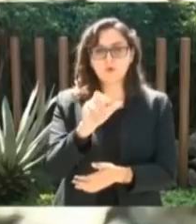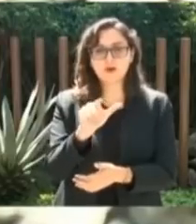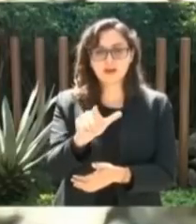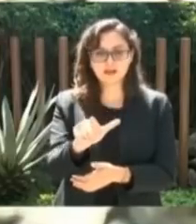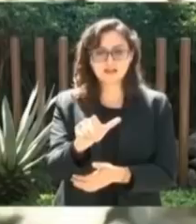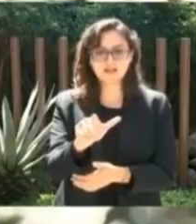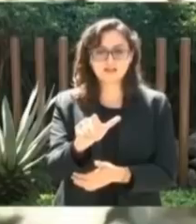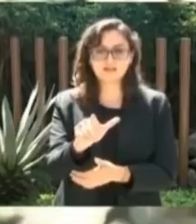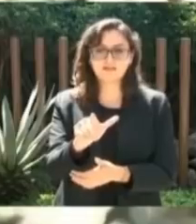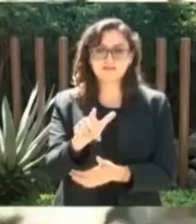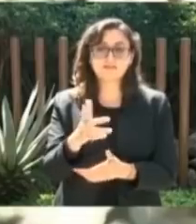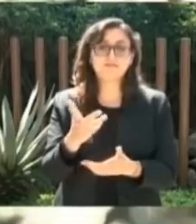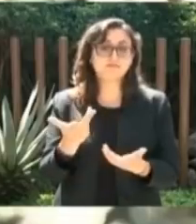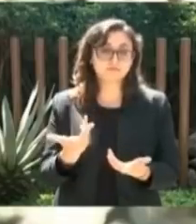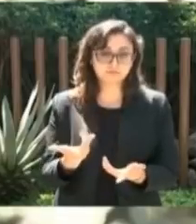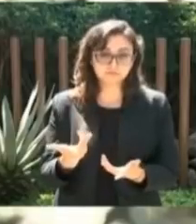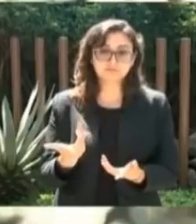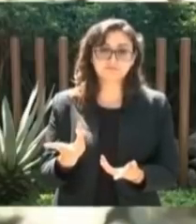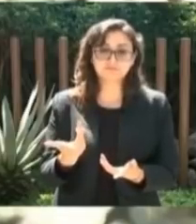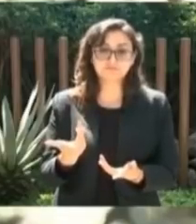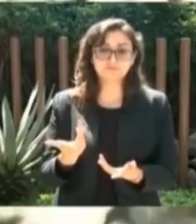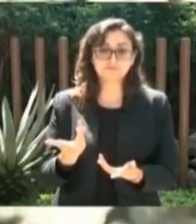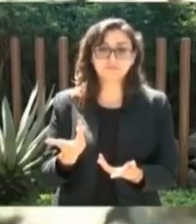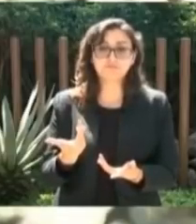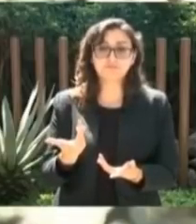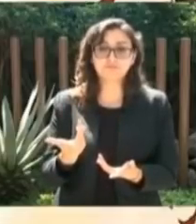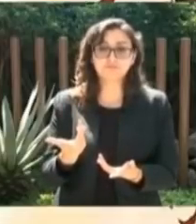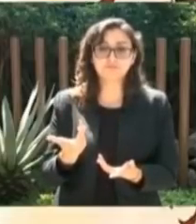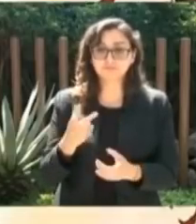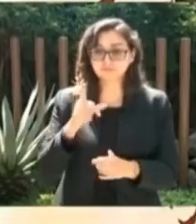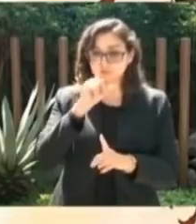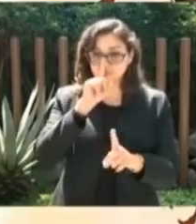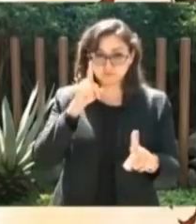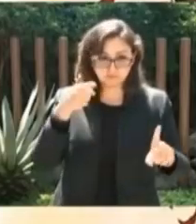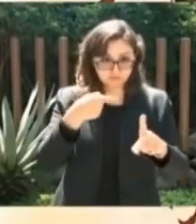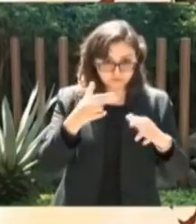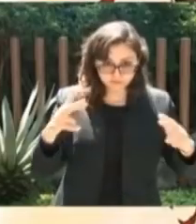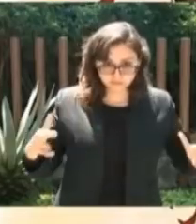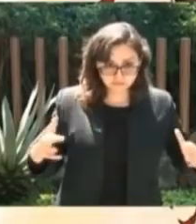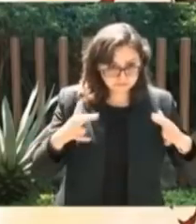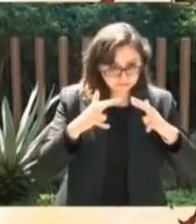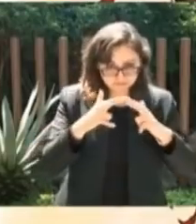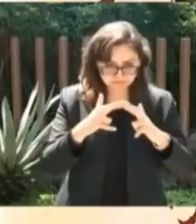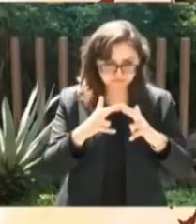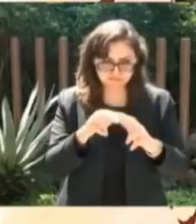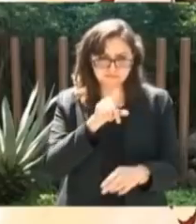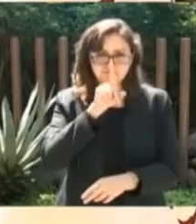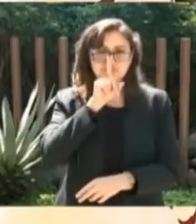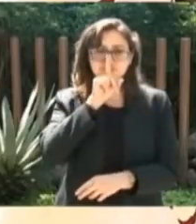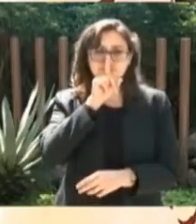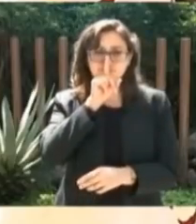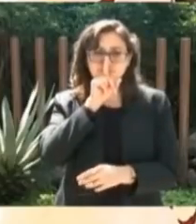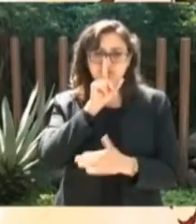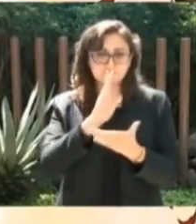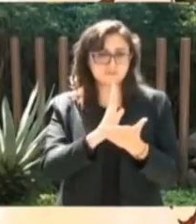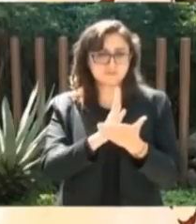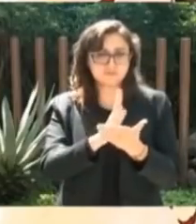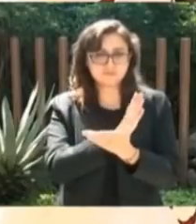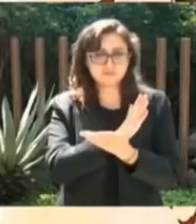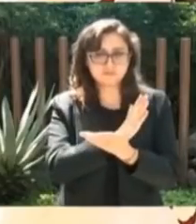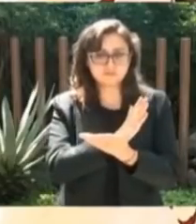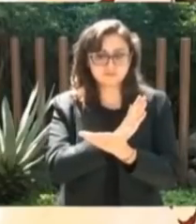y no es un enfoque religioso, tiene que ver